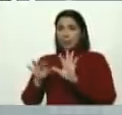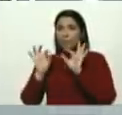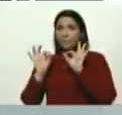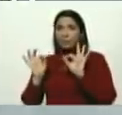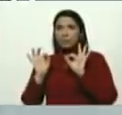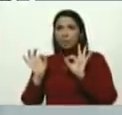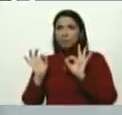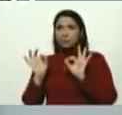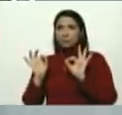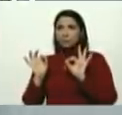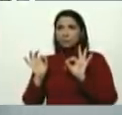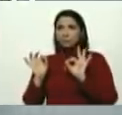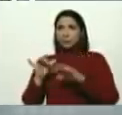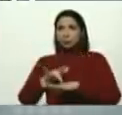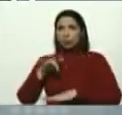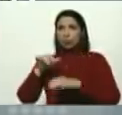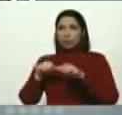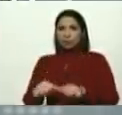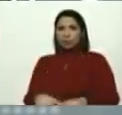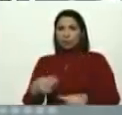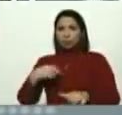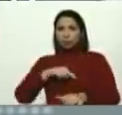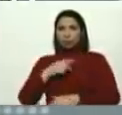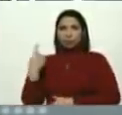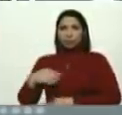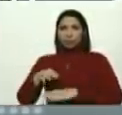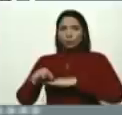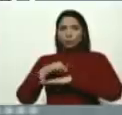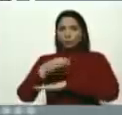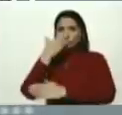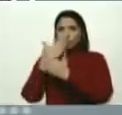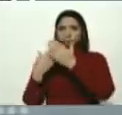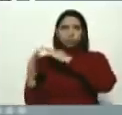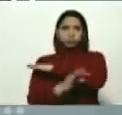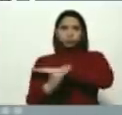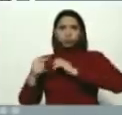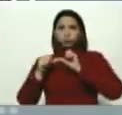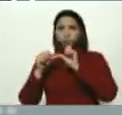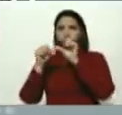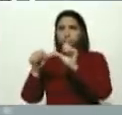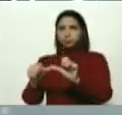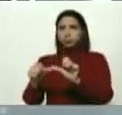especiales de toque de queda que tenemos en los municipios fronterizos,